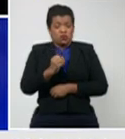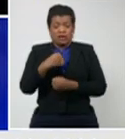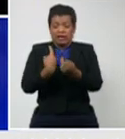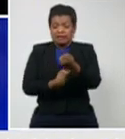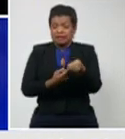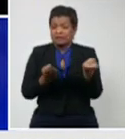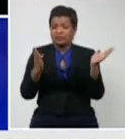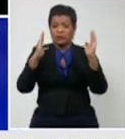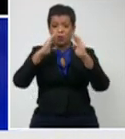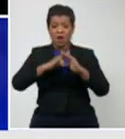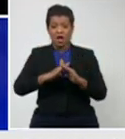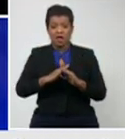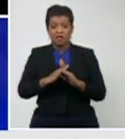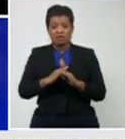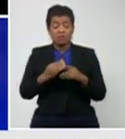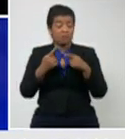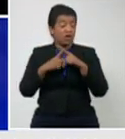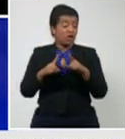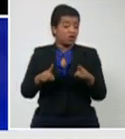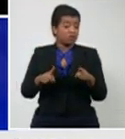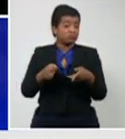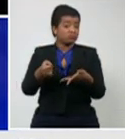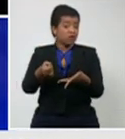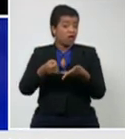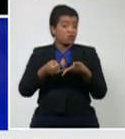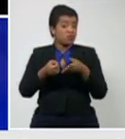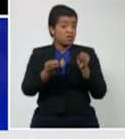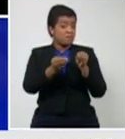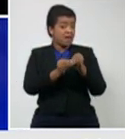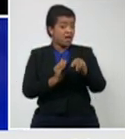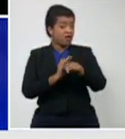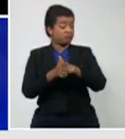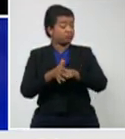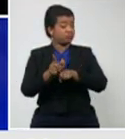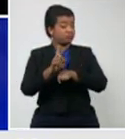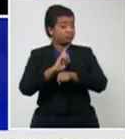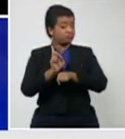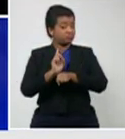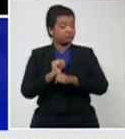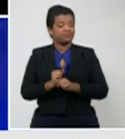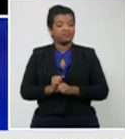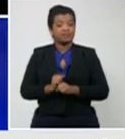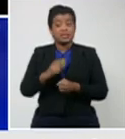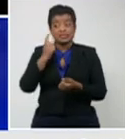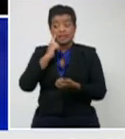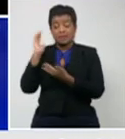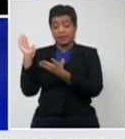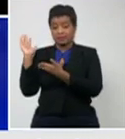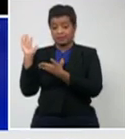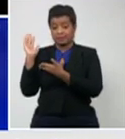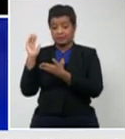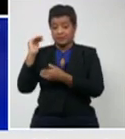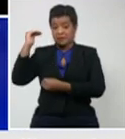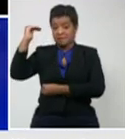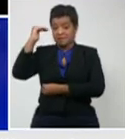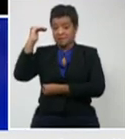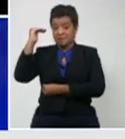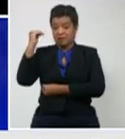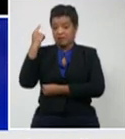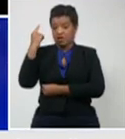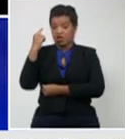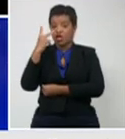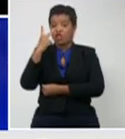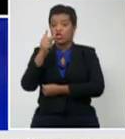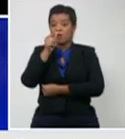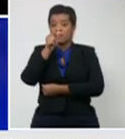que en definitiva, bueno, pues ahí está. Ahí tienen primero dos personas que no